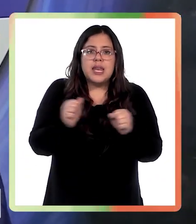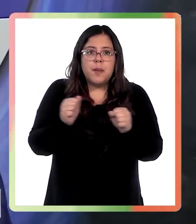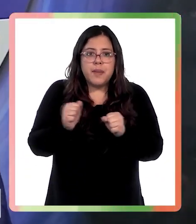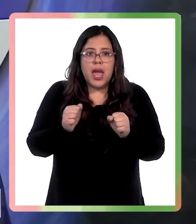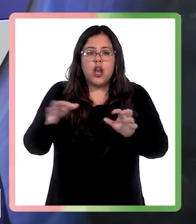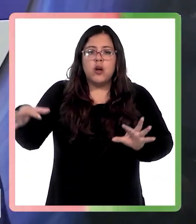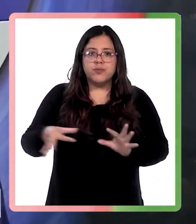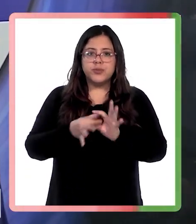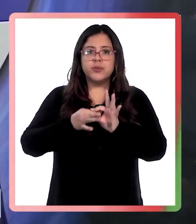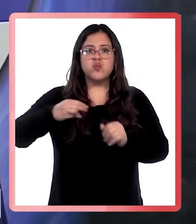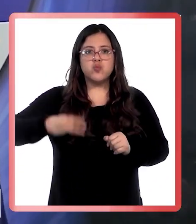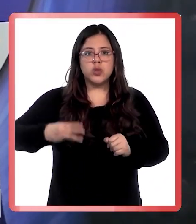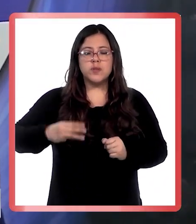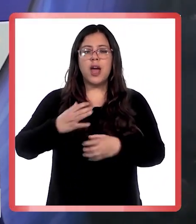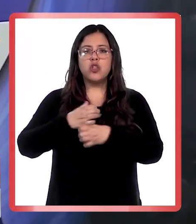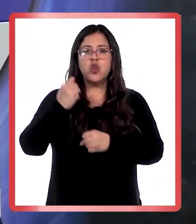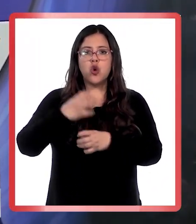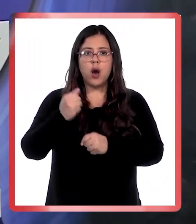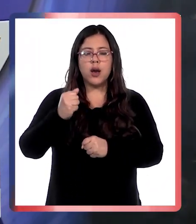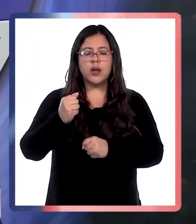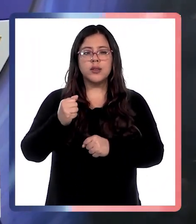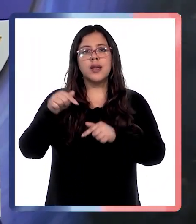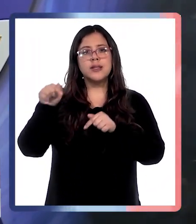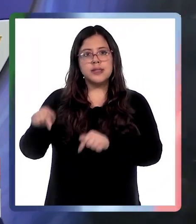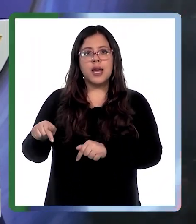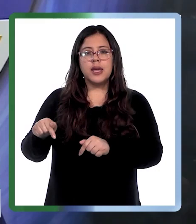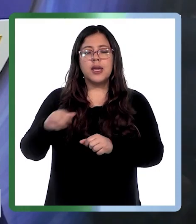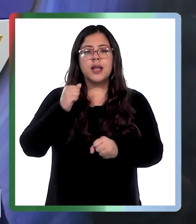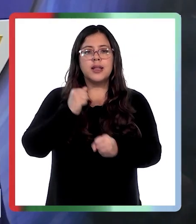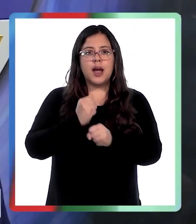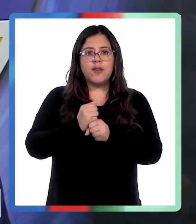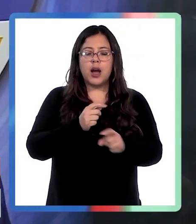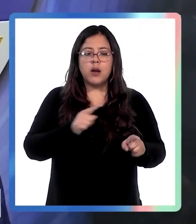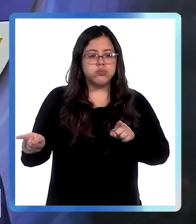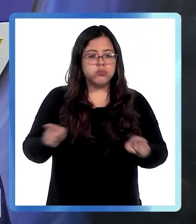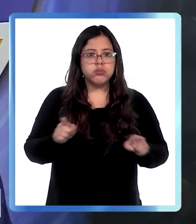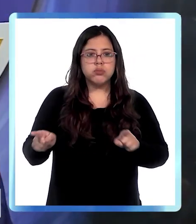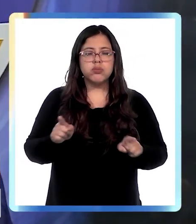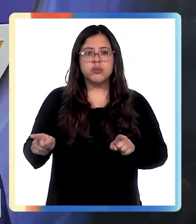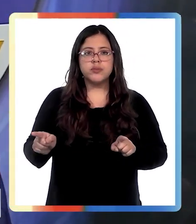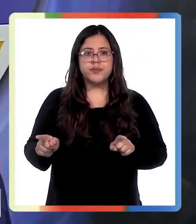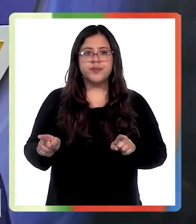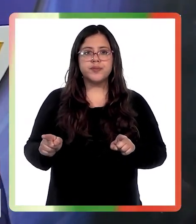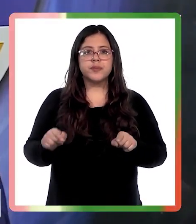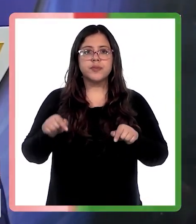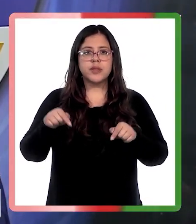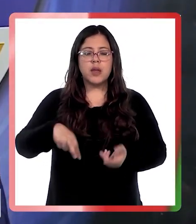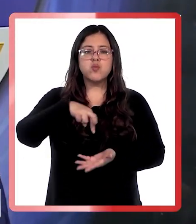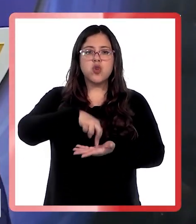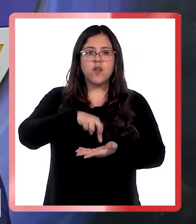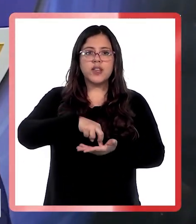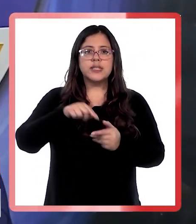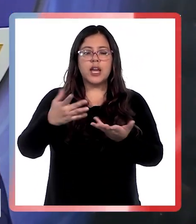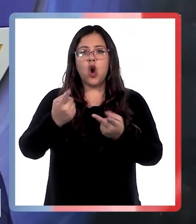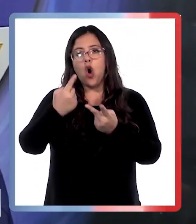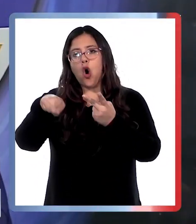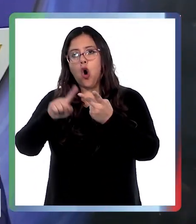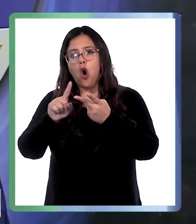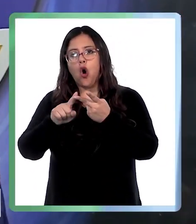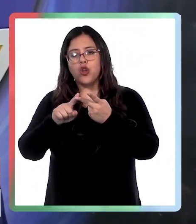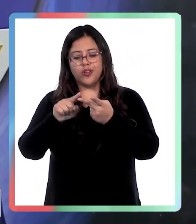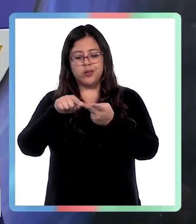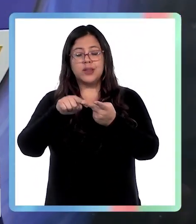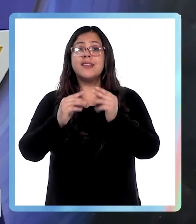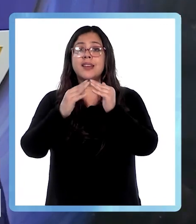invierno con el municipio de los Andes eh Y gracias al trabajo también coordenado con la delegación provincial se va a abrir un